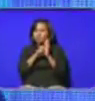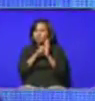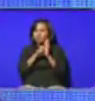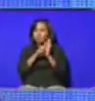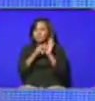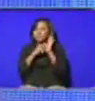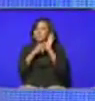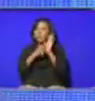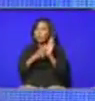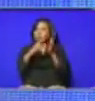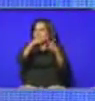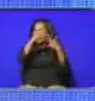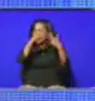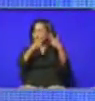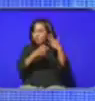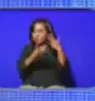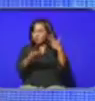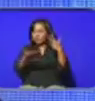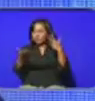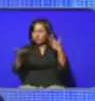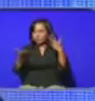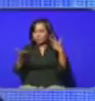Aquí va a jugar un papel importante